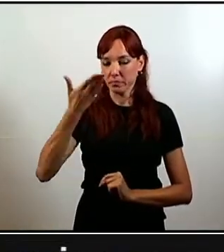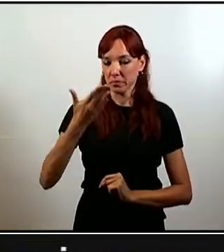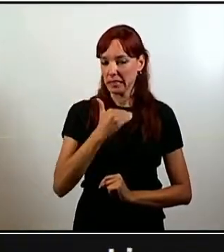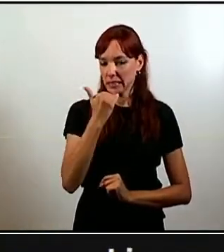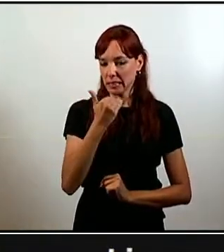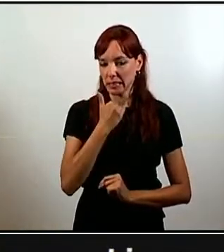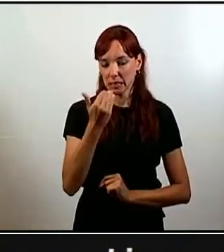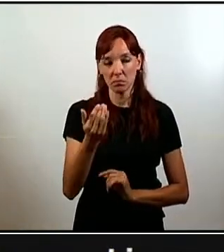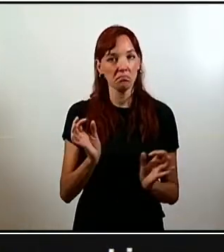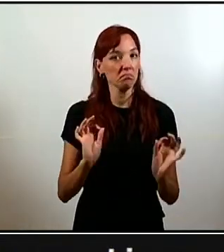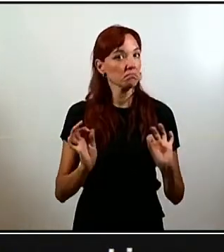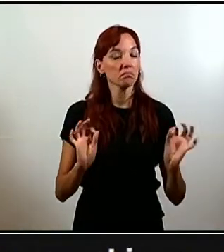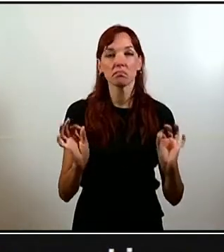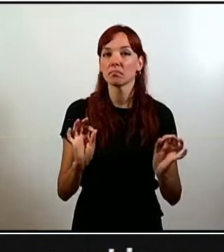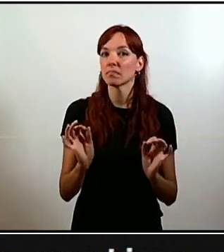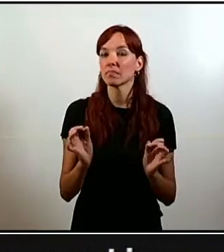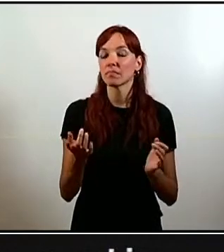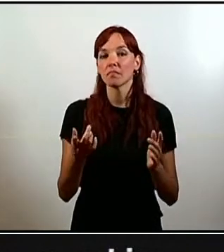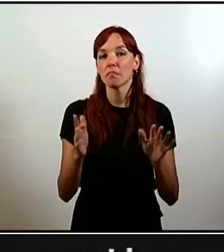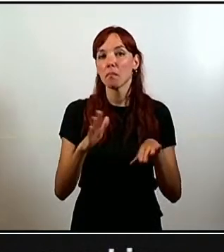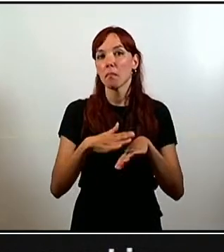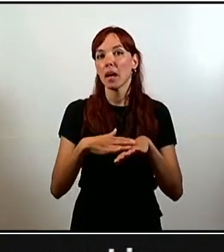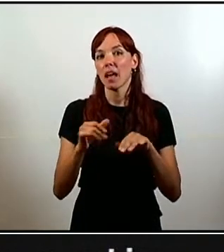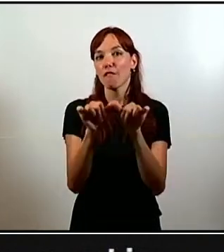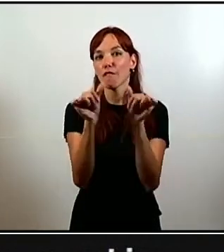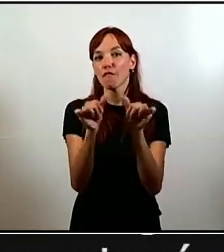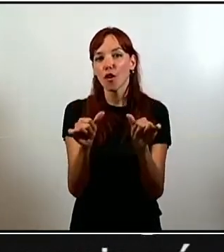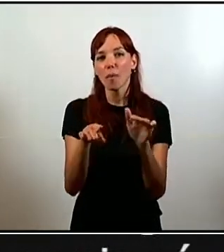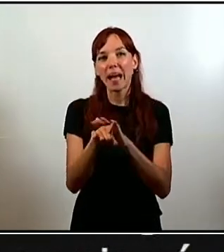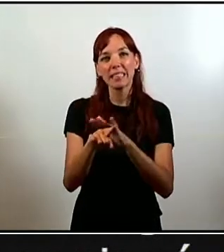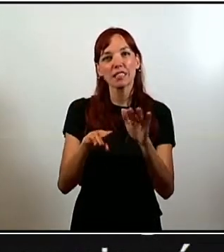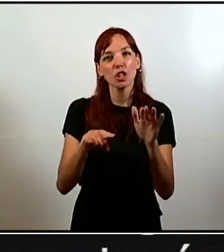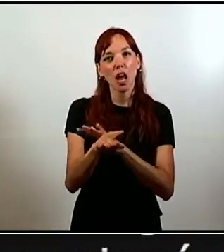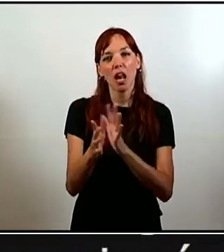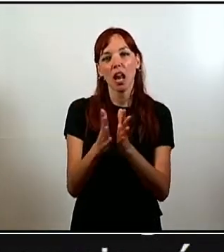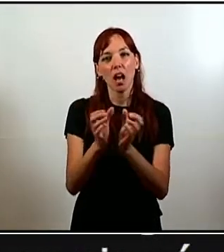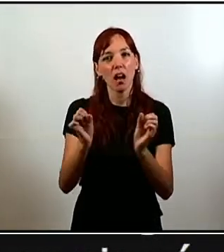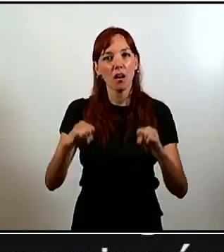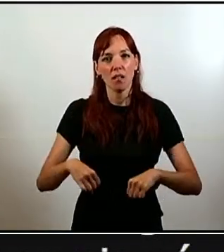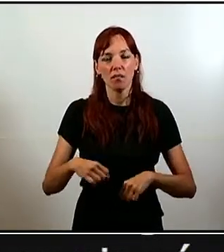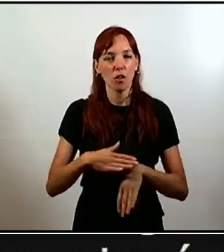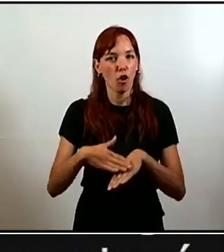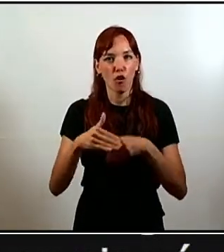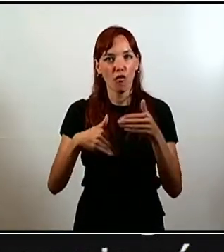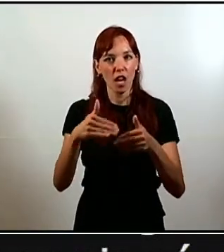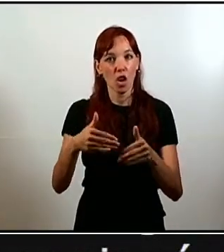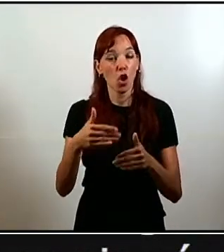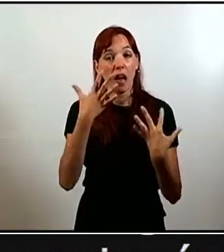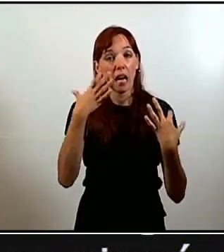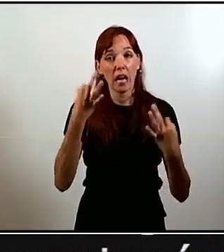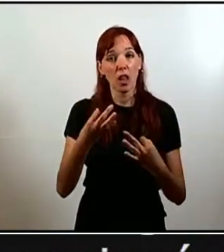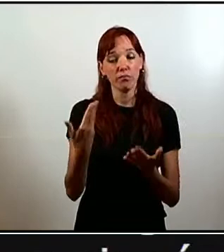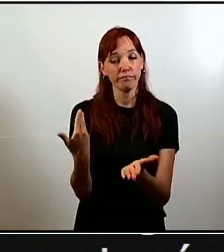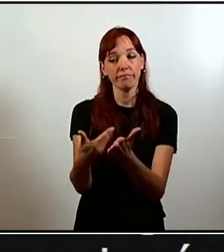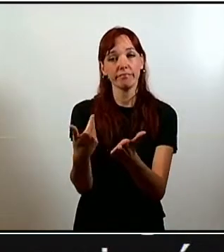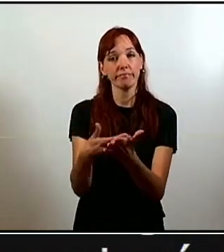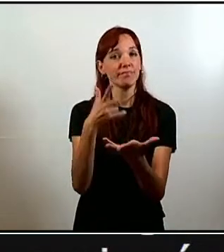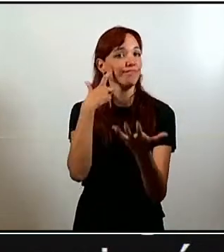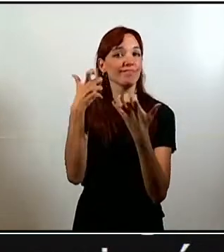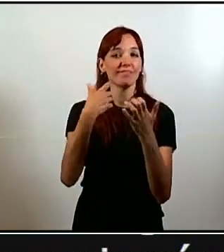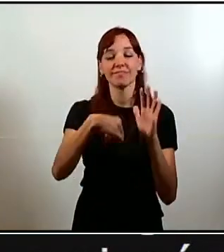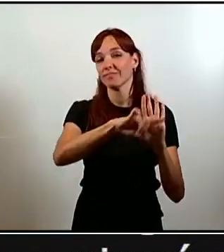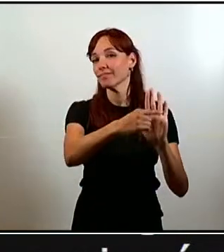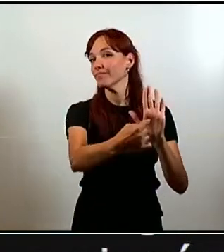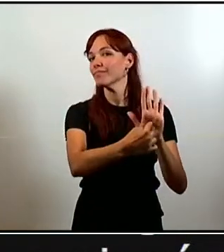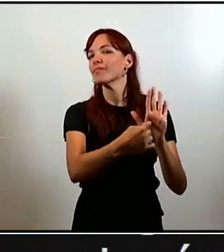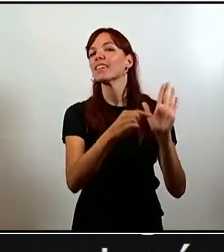la manera de gestionar ningún pacto ni acuerdo de gobernabilidad. Yo creo que los datos son el reflejo de lo que